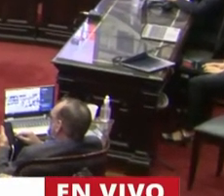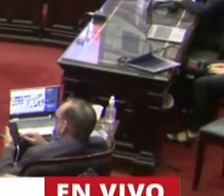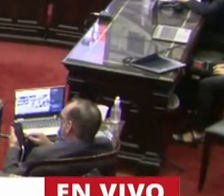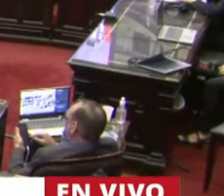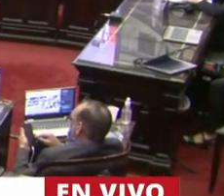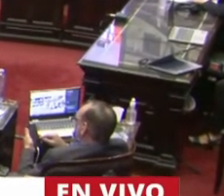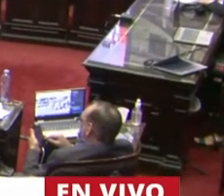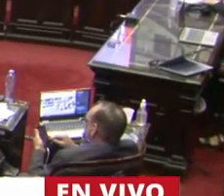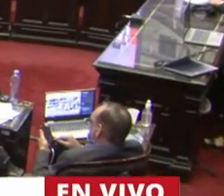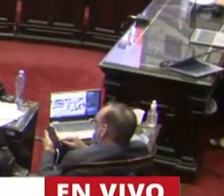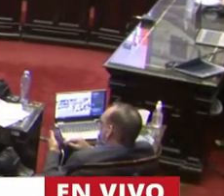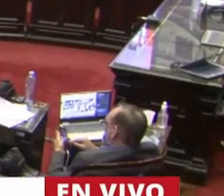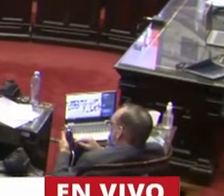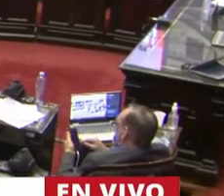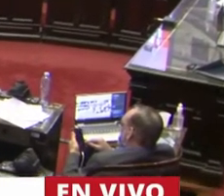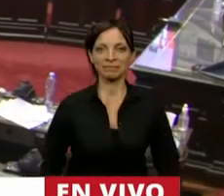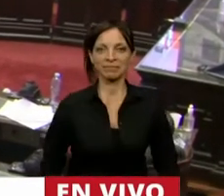Gracias, presidente. Mire,